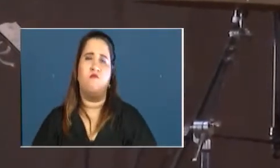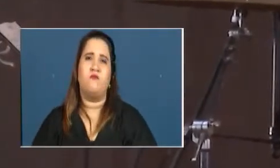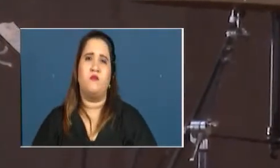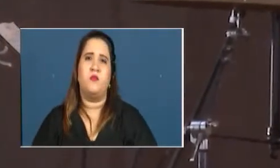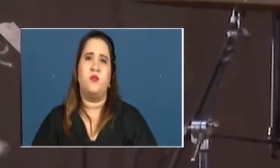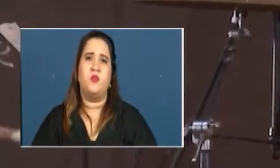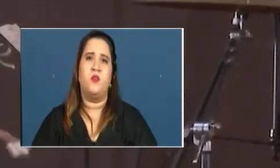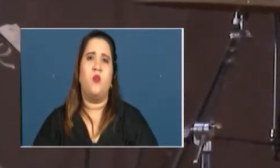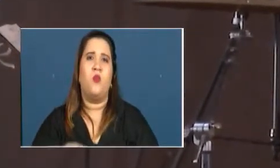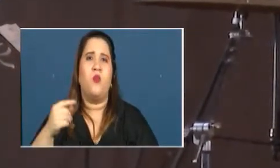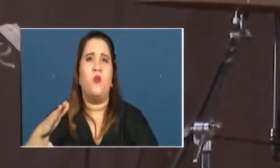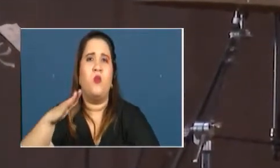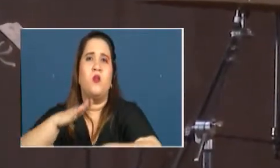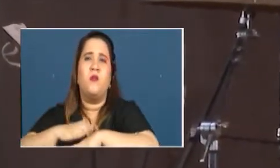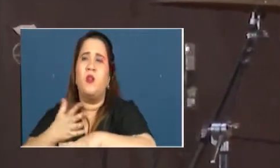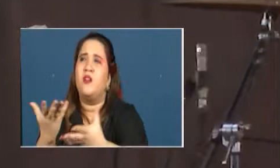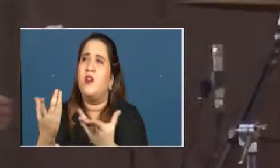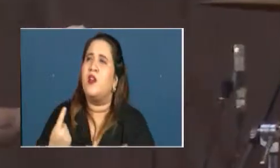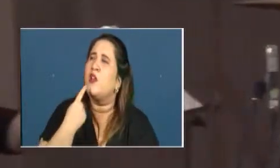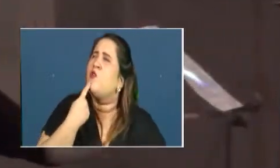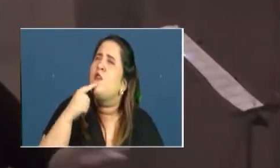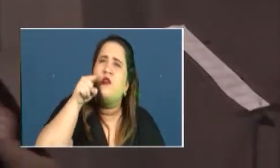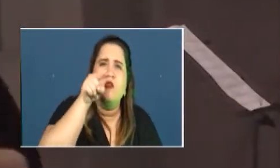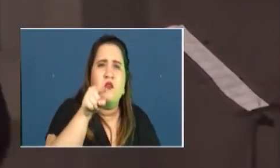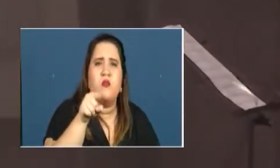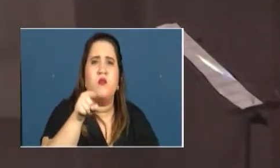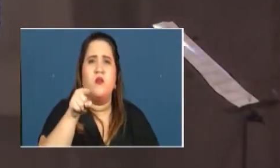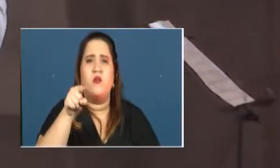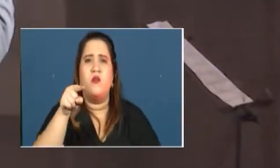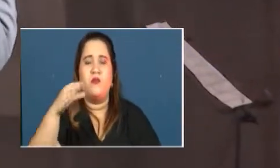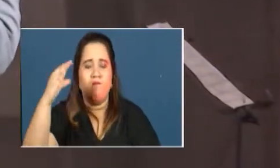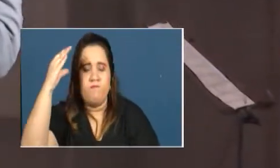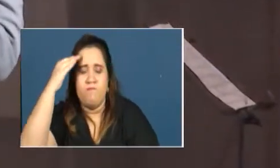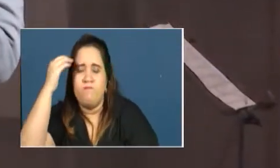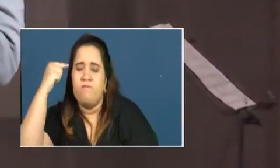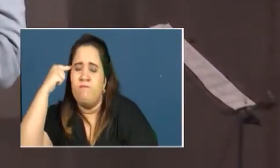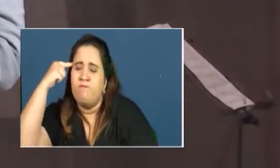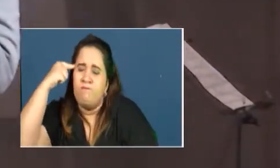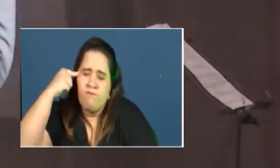Un llamado quiero dar a la conciencia,